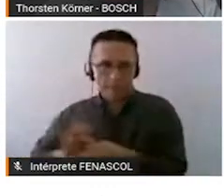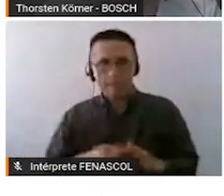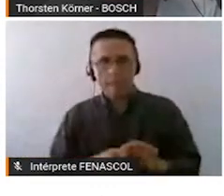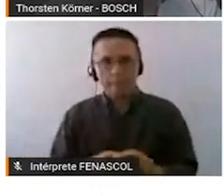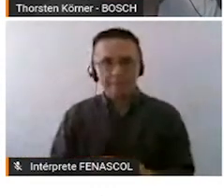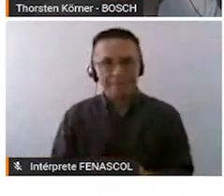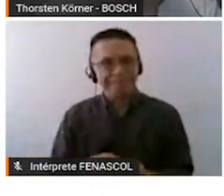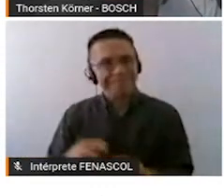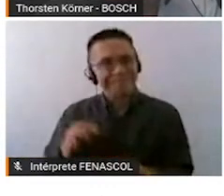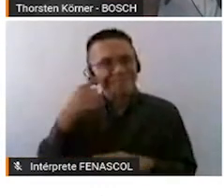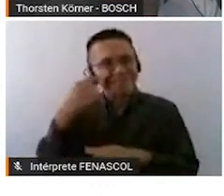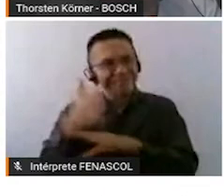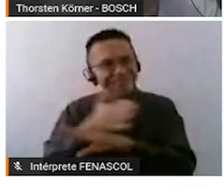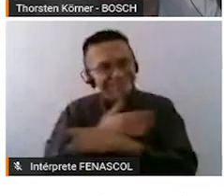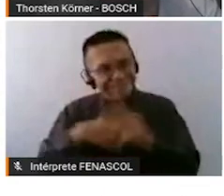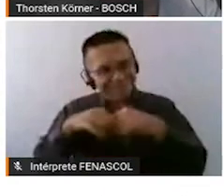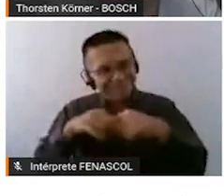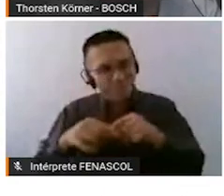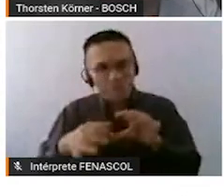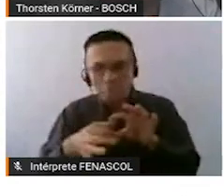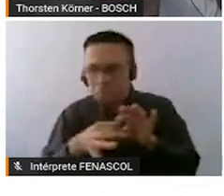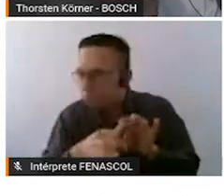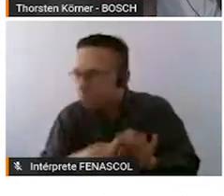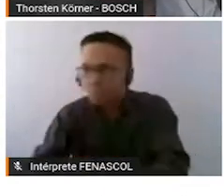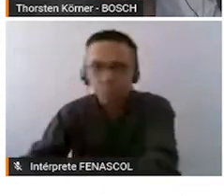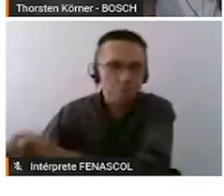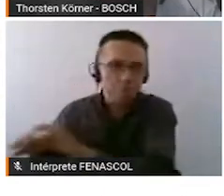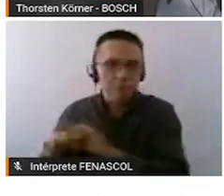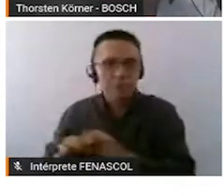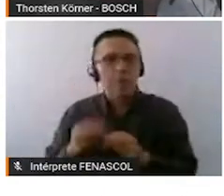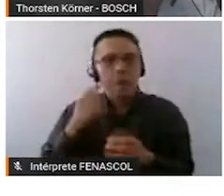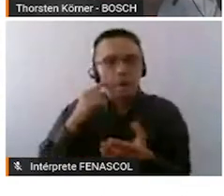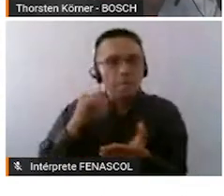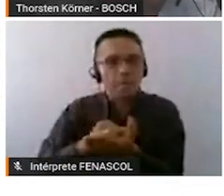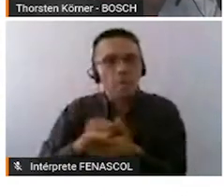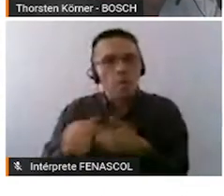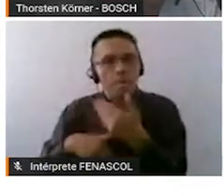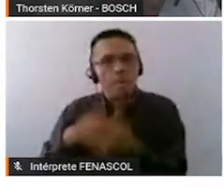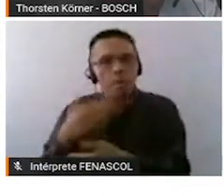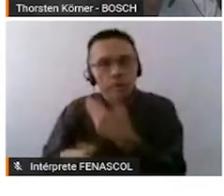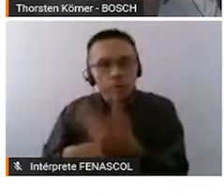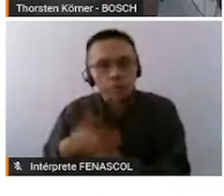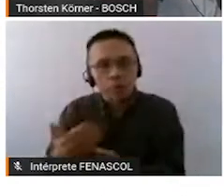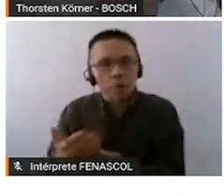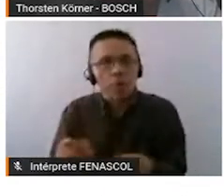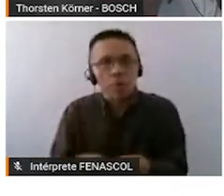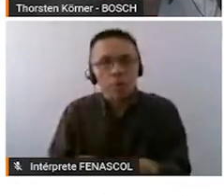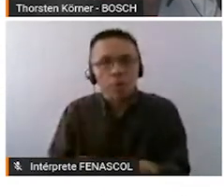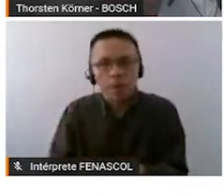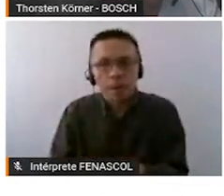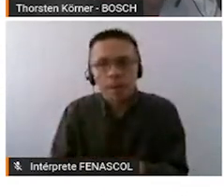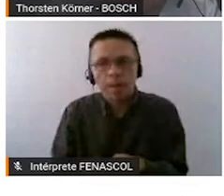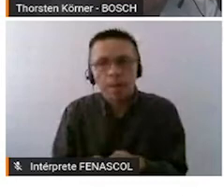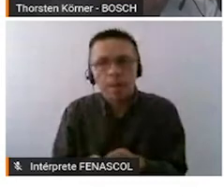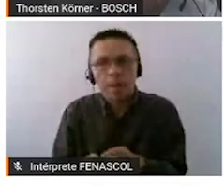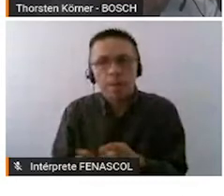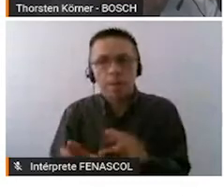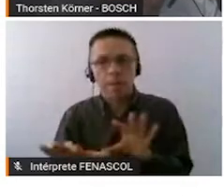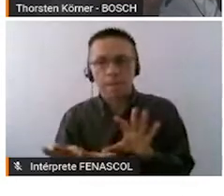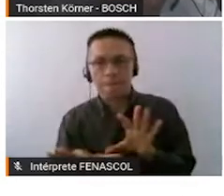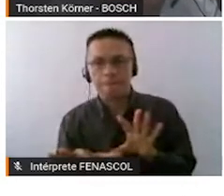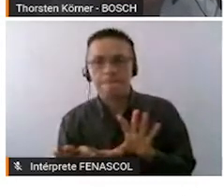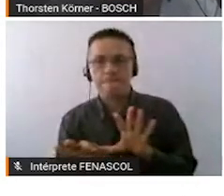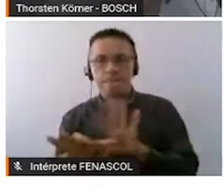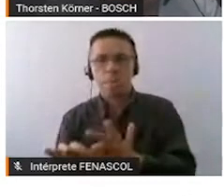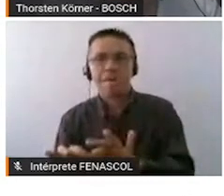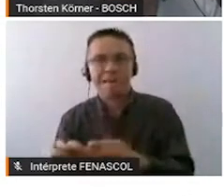dije, se alinean al proceso, tenemos un concepto plug and produce, o sea, básicamente conecto y ya no conecto a la energía